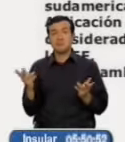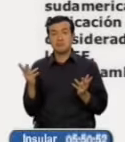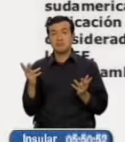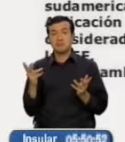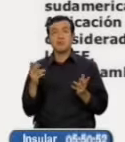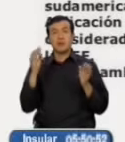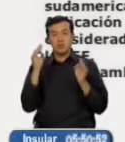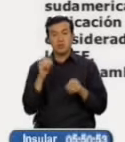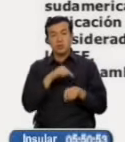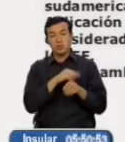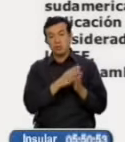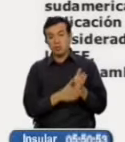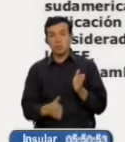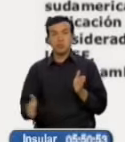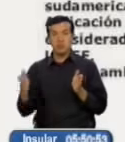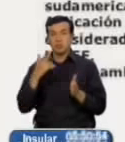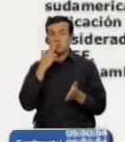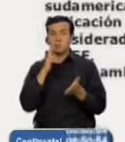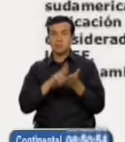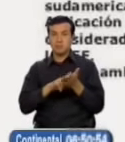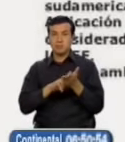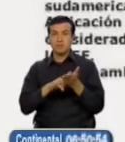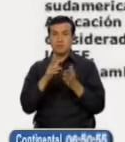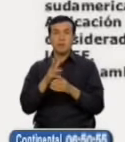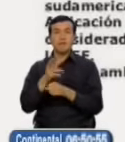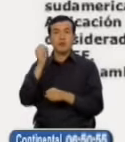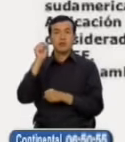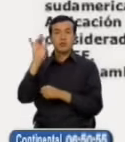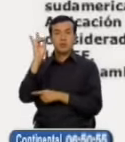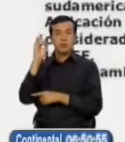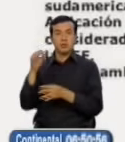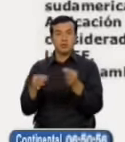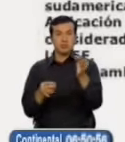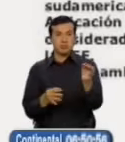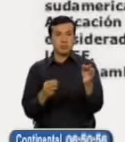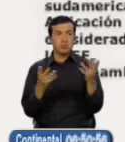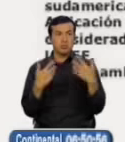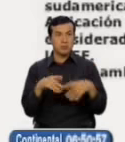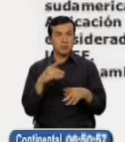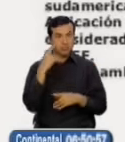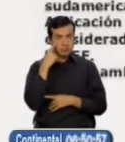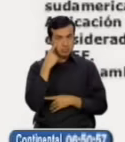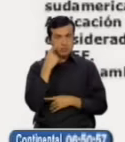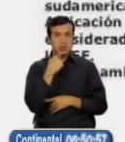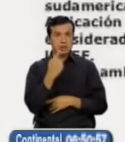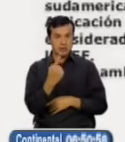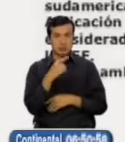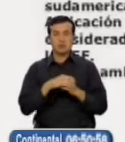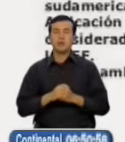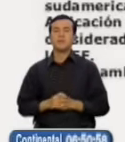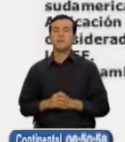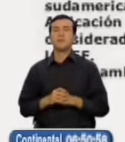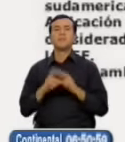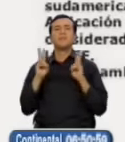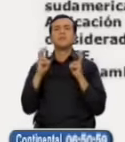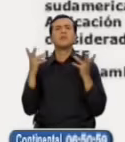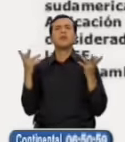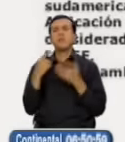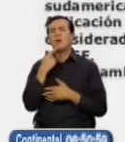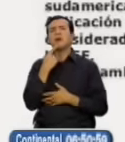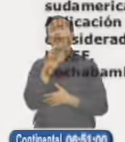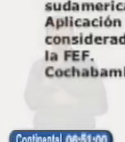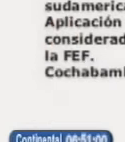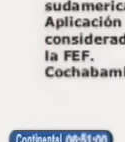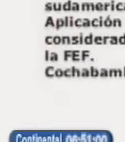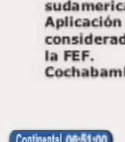hicieron en el tiempo debido. Y este es el comunicado de la Federación Boliviana que deja de lado toda especulación y dice, en relación a especulaciones respecto a una